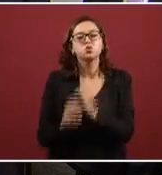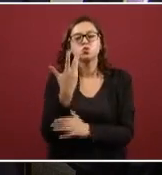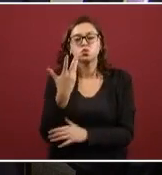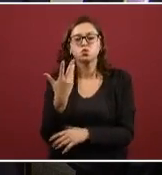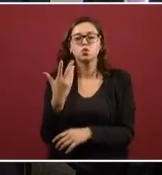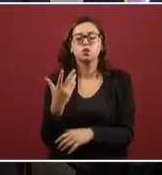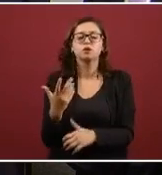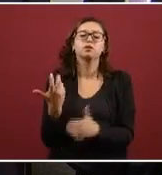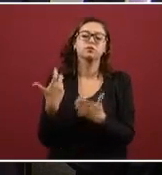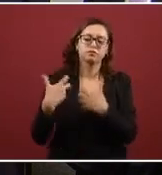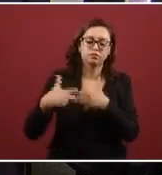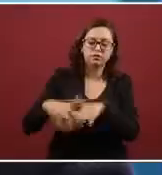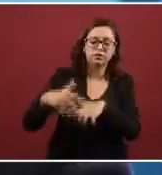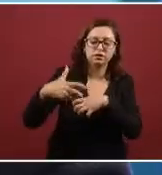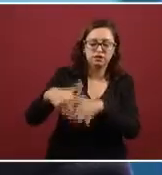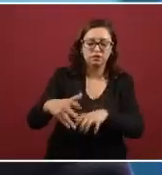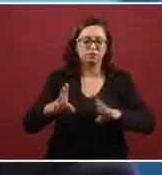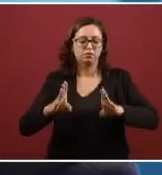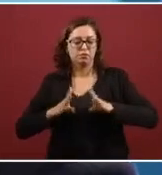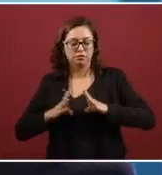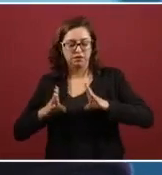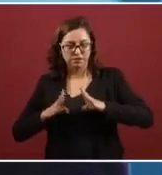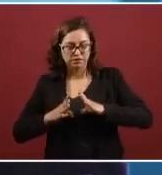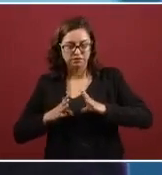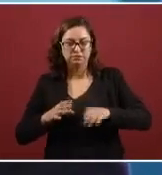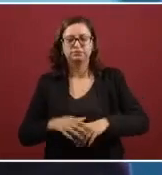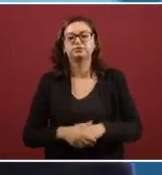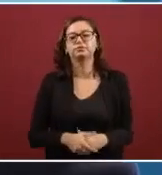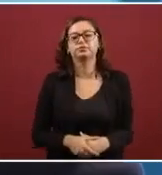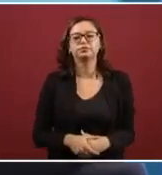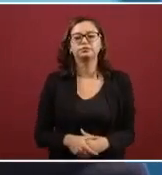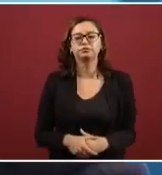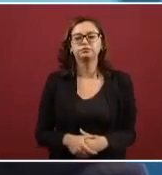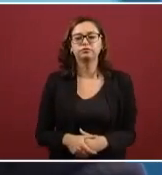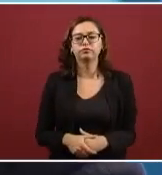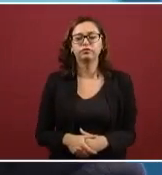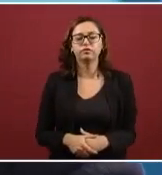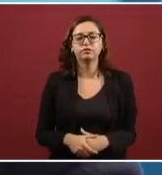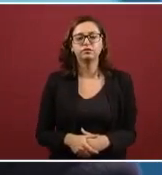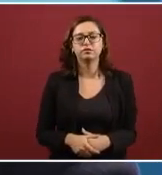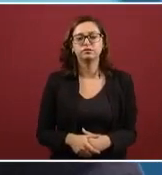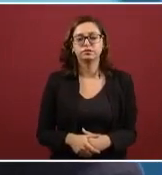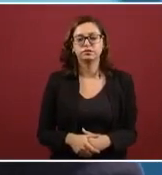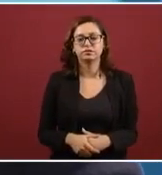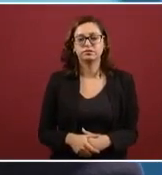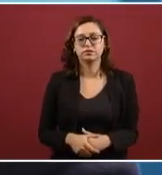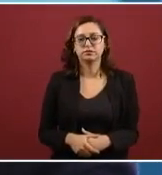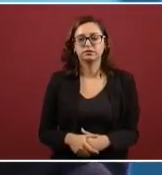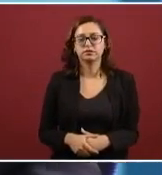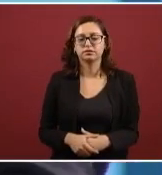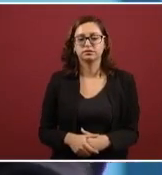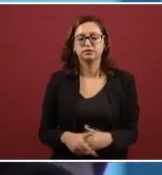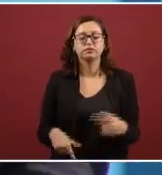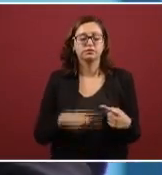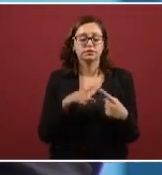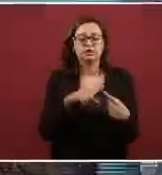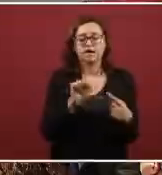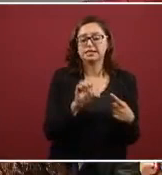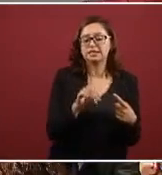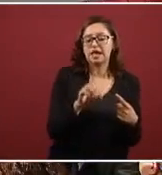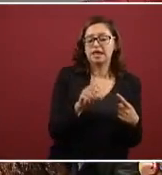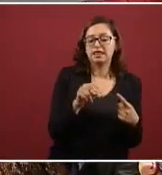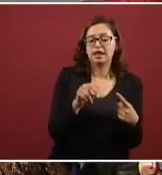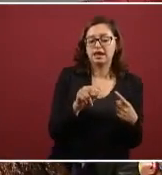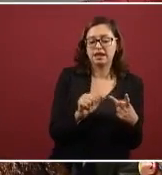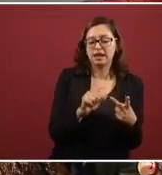con un desfile cívico-militar. En el desfile, organizado por la Defensa, la Secretaría de la Defensa, la